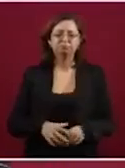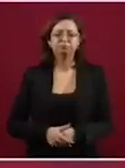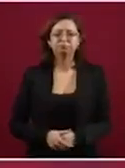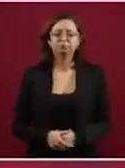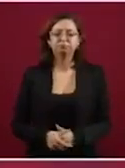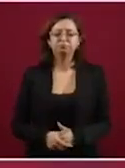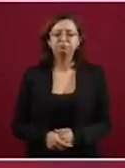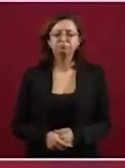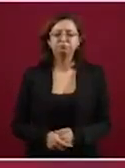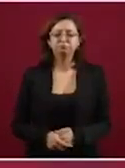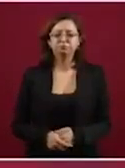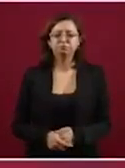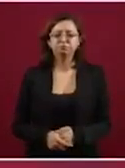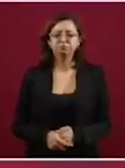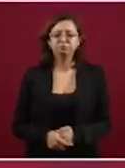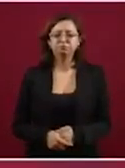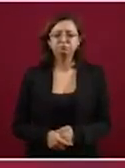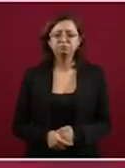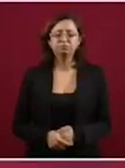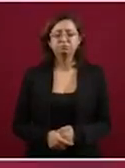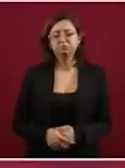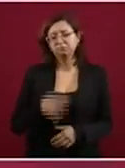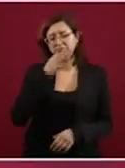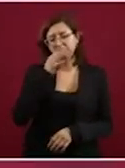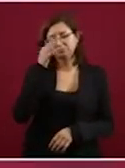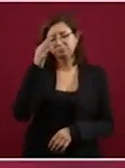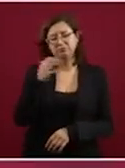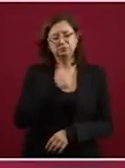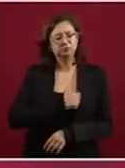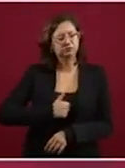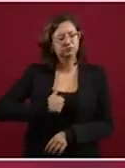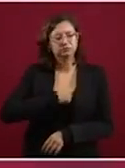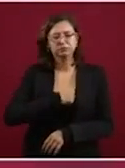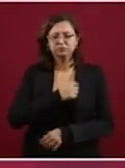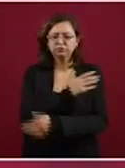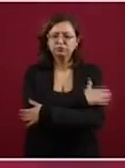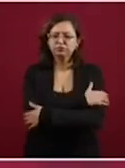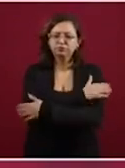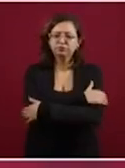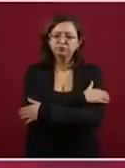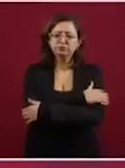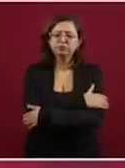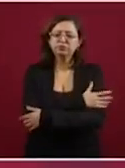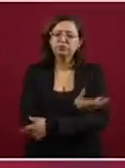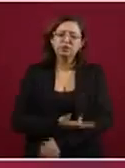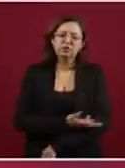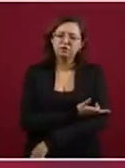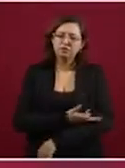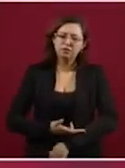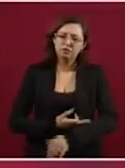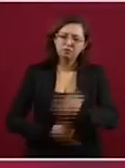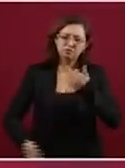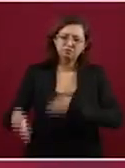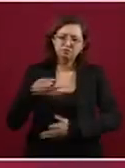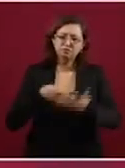Envío un pésame, un abrazo a toda la familia de Barón,